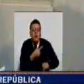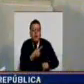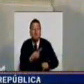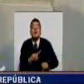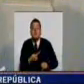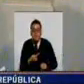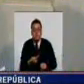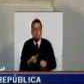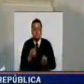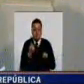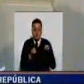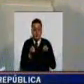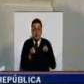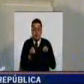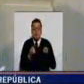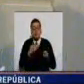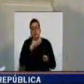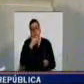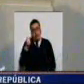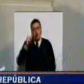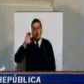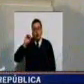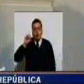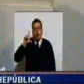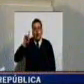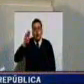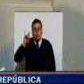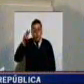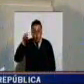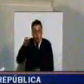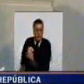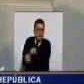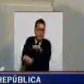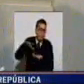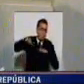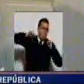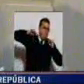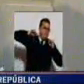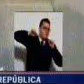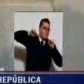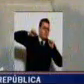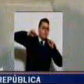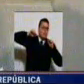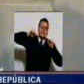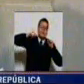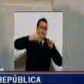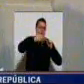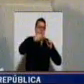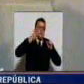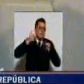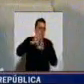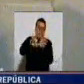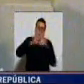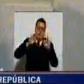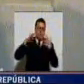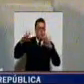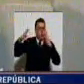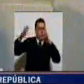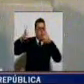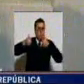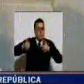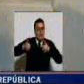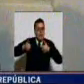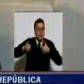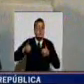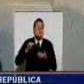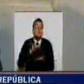Mercado celebra decisión de Colbún de no presentar oferta por la colombiana Isagen, comillas. Su acción tuvo